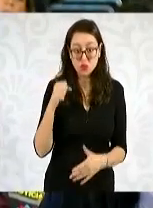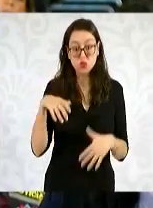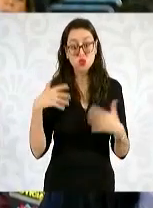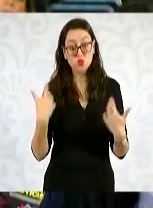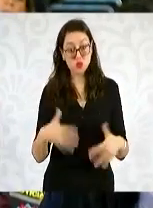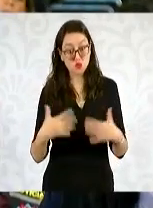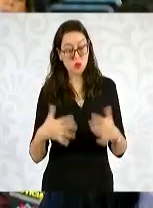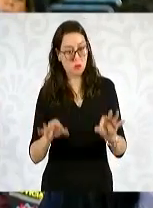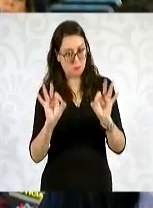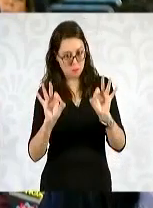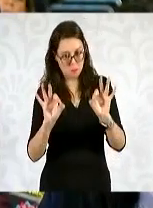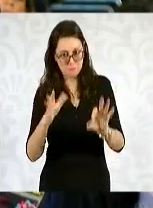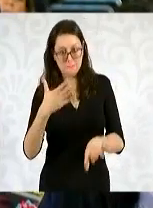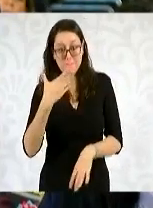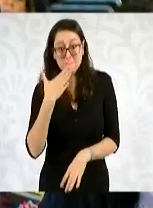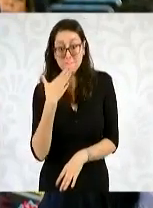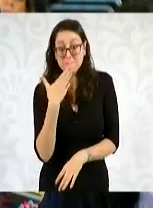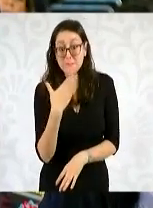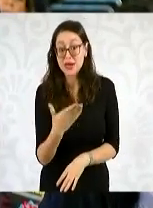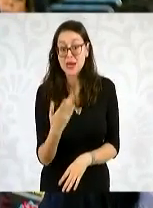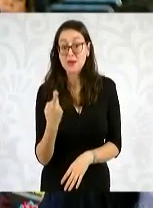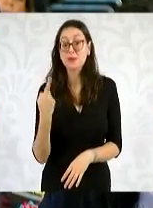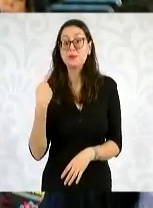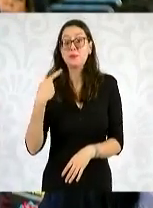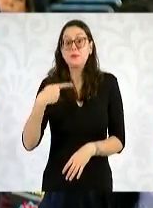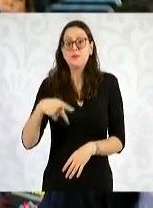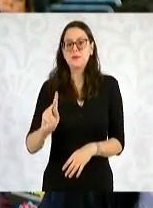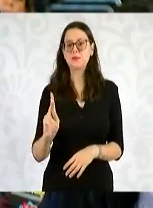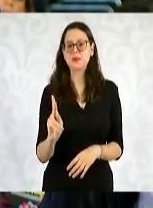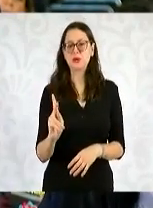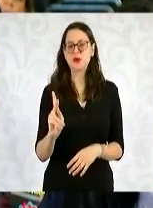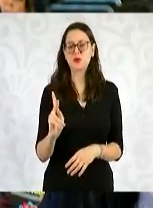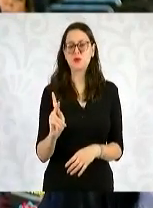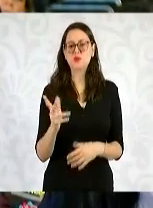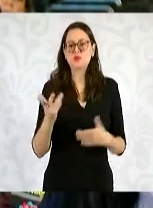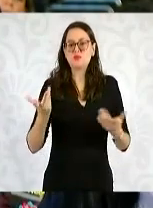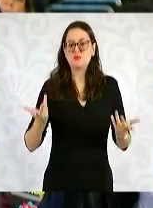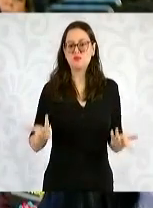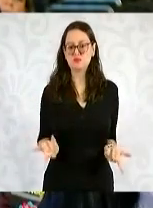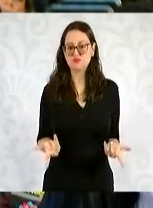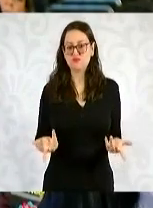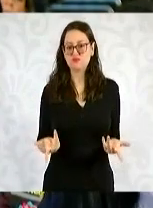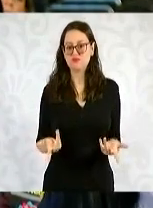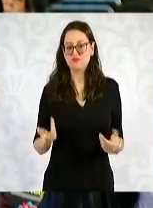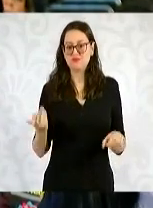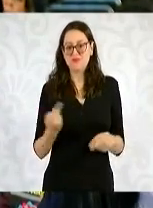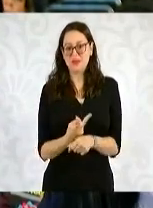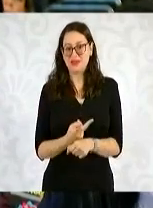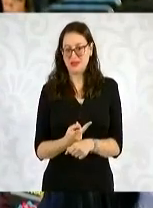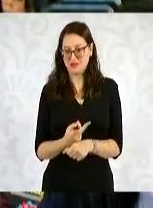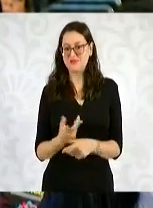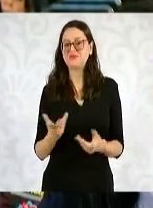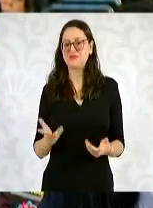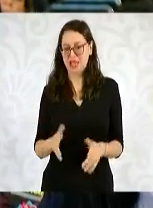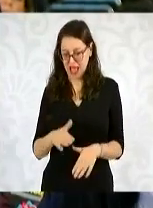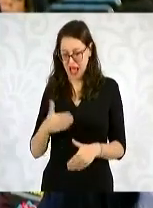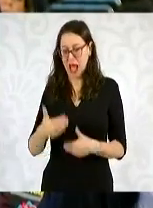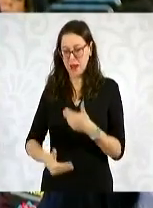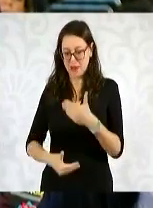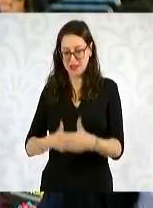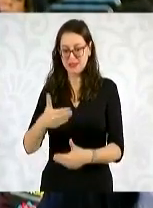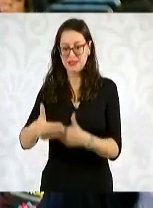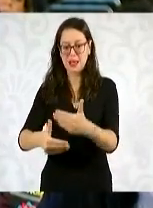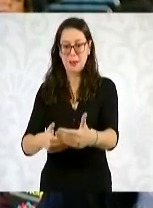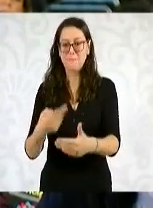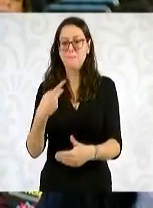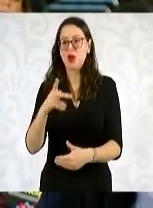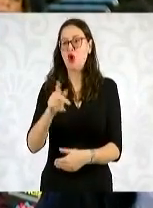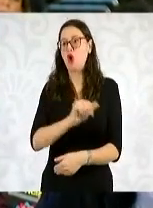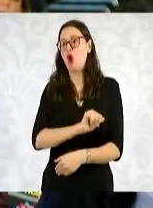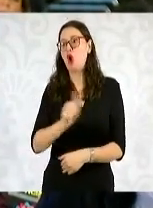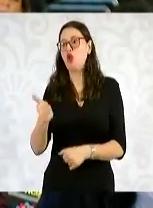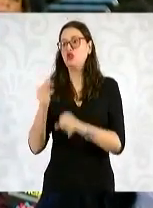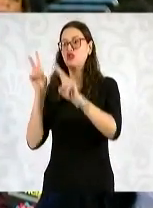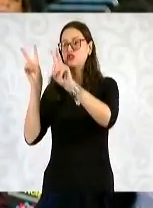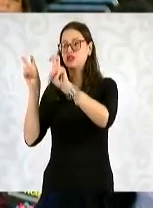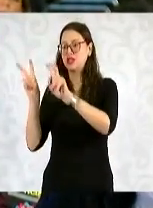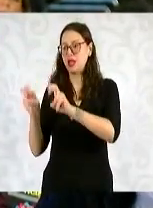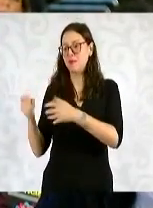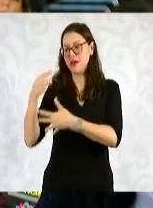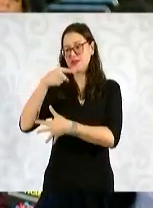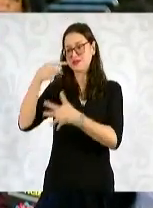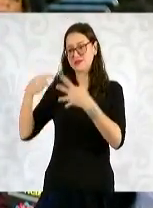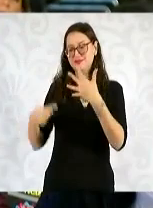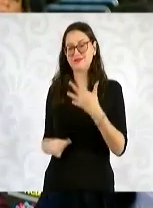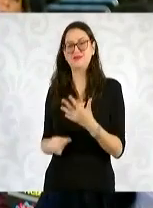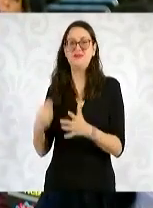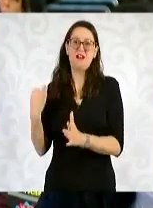hoy pues se da un paso y se tienen otros temas. En este caso la unidad habitacional tiene más de